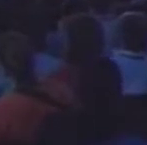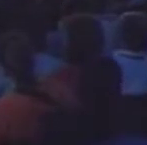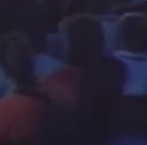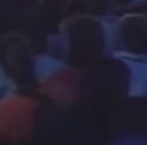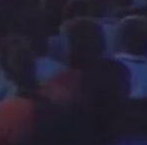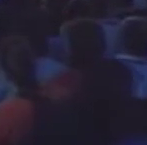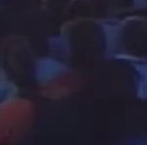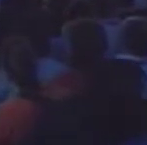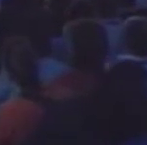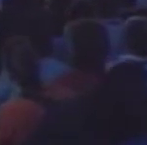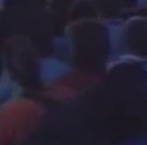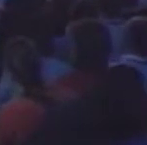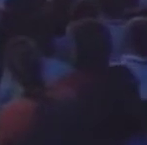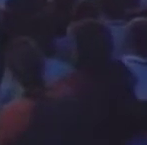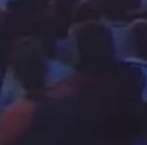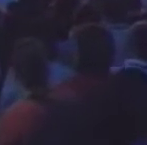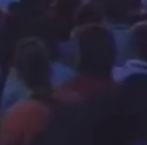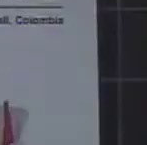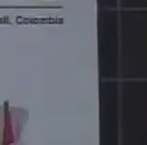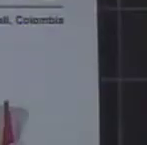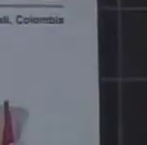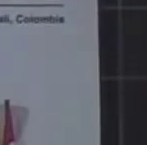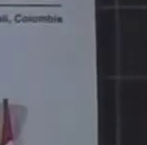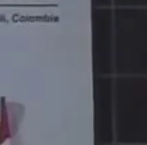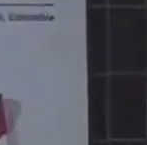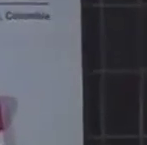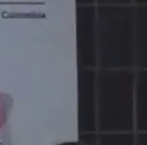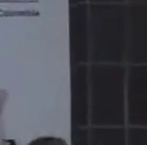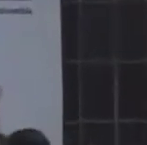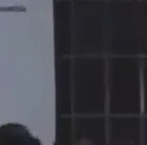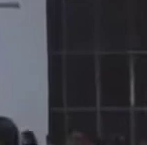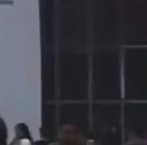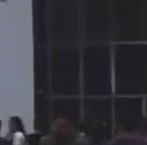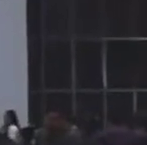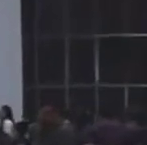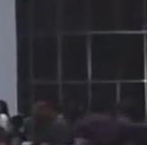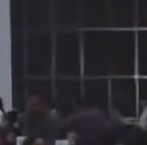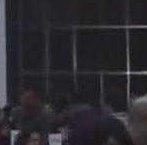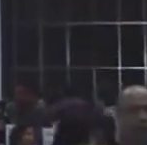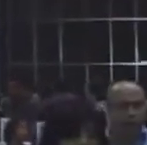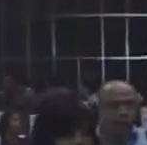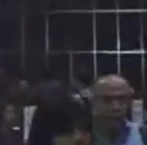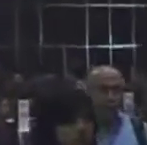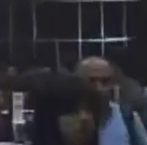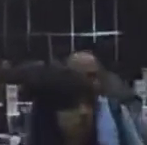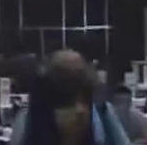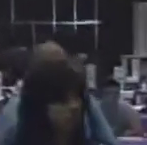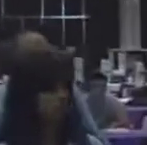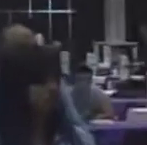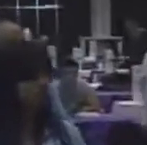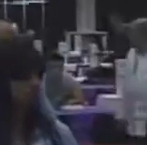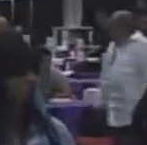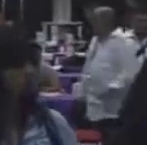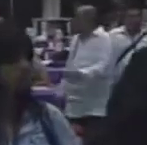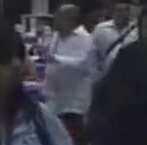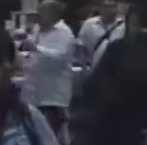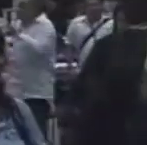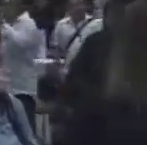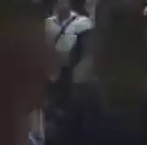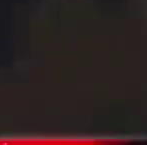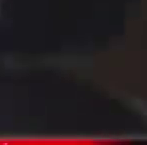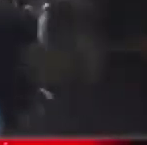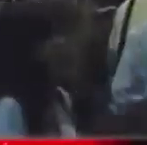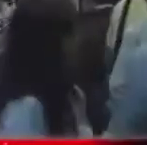y Colombia, que integran la Alianza del Pacífico, hoy les quedó claro en la reunión de Cancún que solo falta el 1% de los